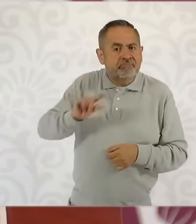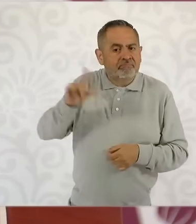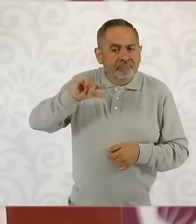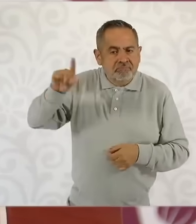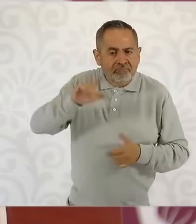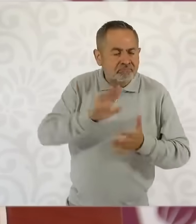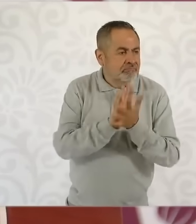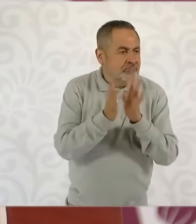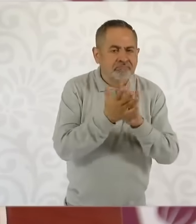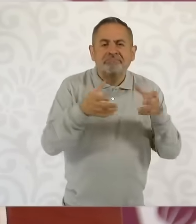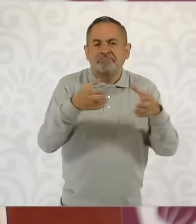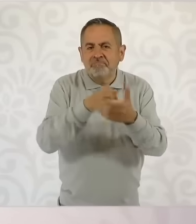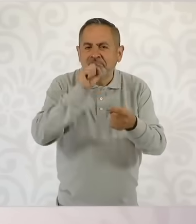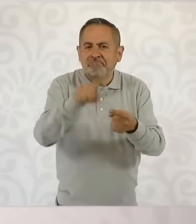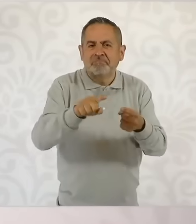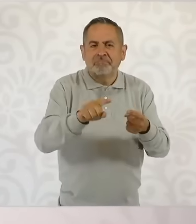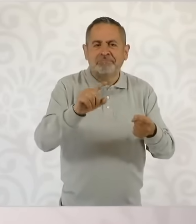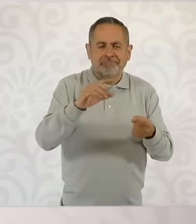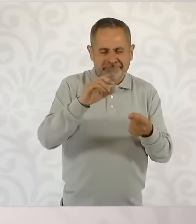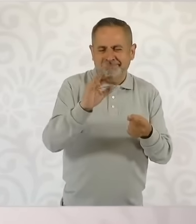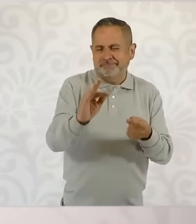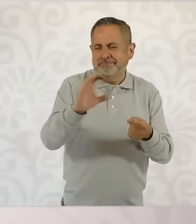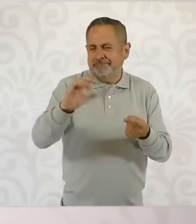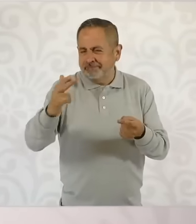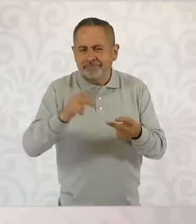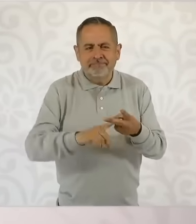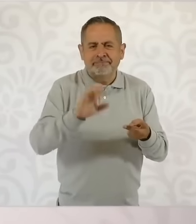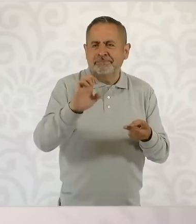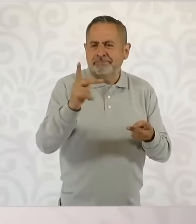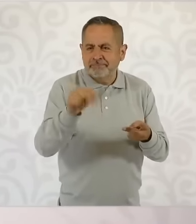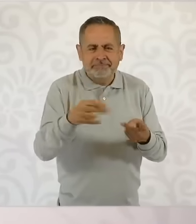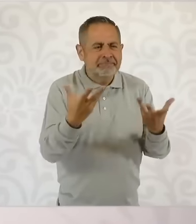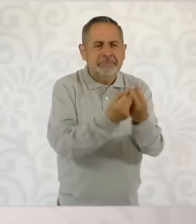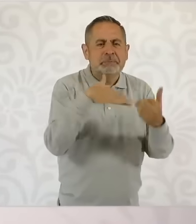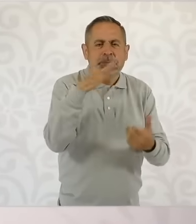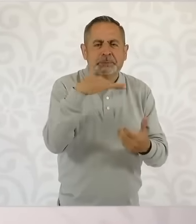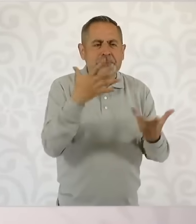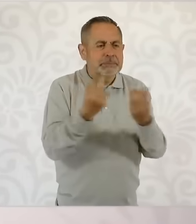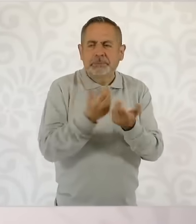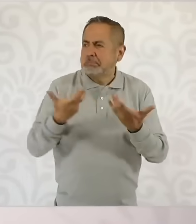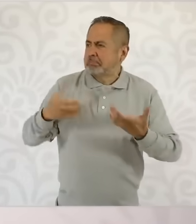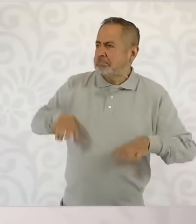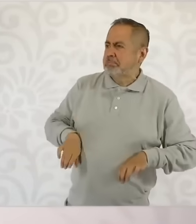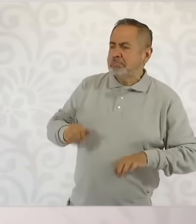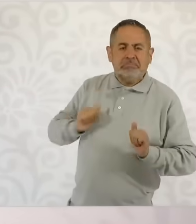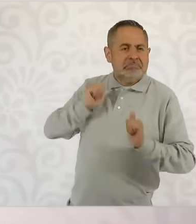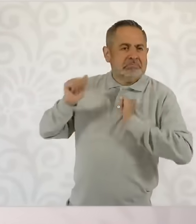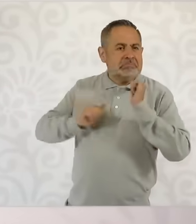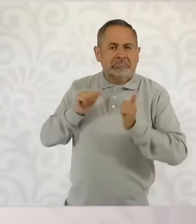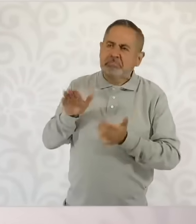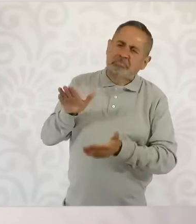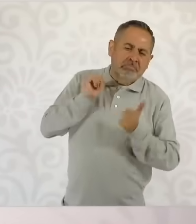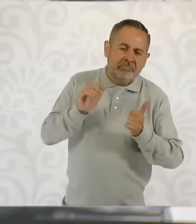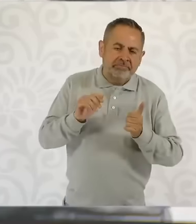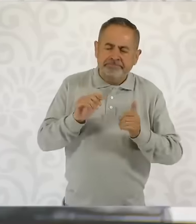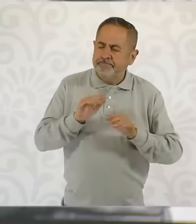gobierno de Calderón y de Peña Nieto para utilizar recursos públicos para beneficio privado. Entonces, es